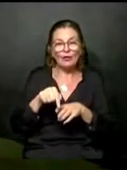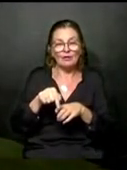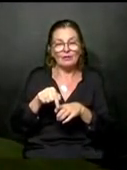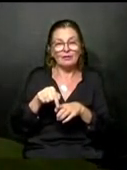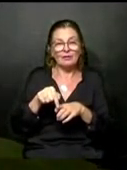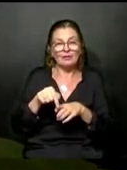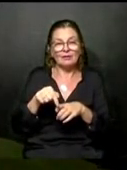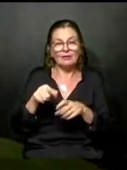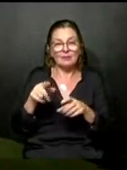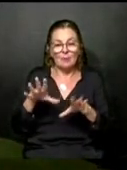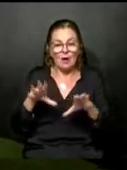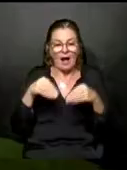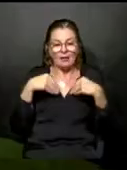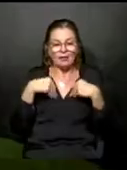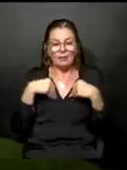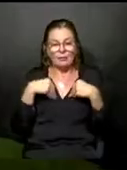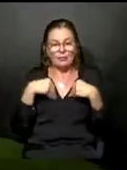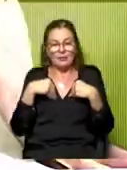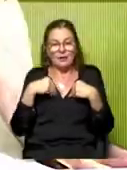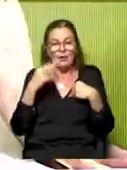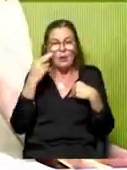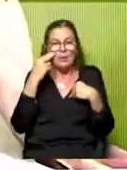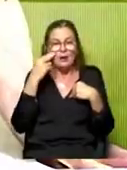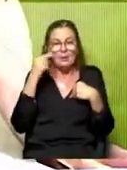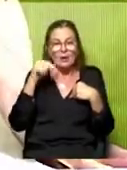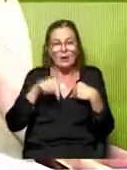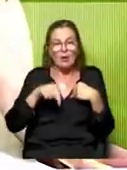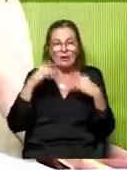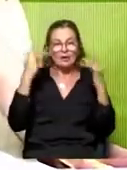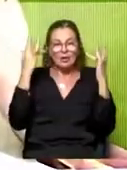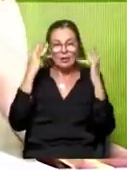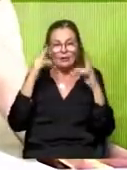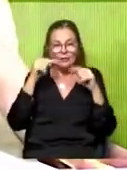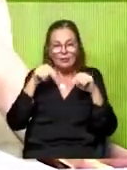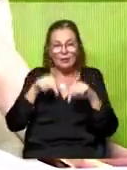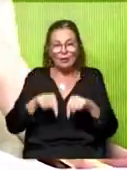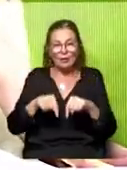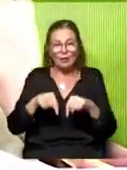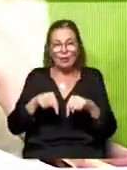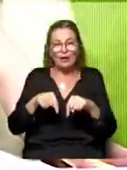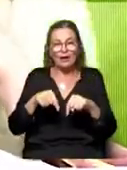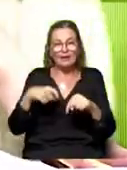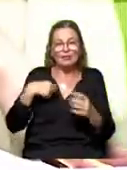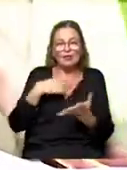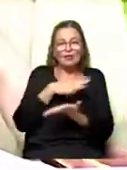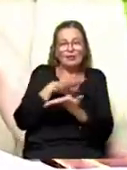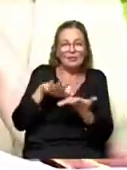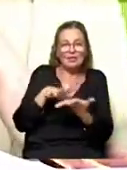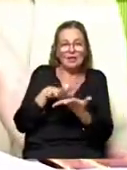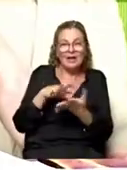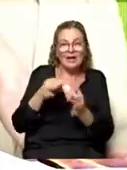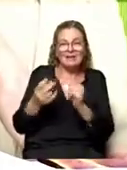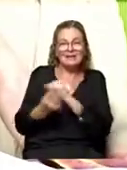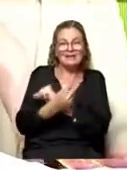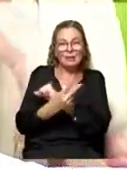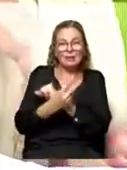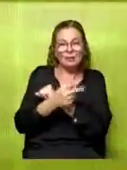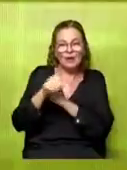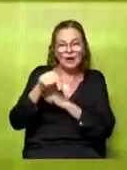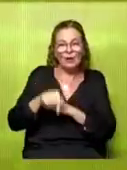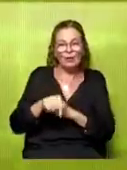nos cuesta asumirnos los problemas que tenemos en educación hoy, en cohesión social, en seguridad